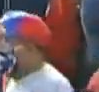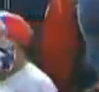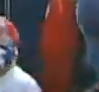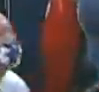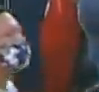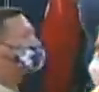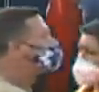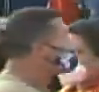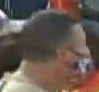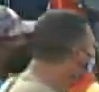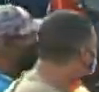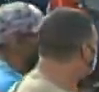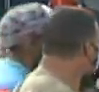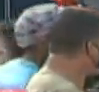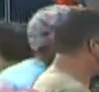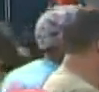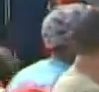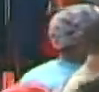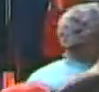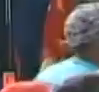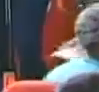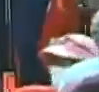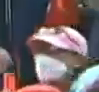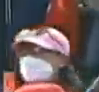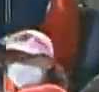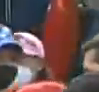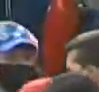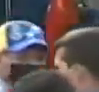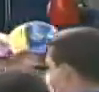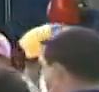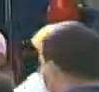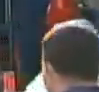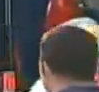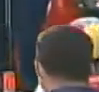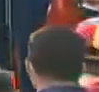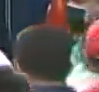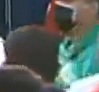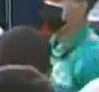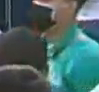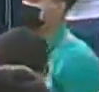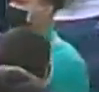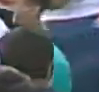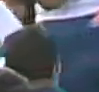de Miraflores y devolveremos el contacto al estudio. Adelante.